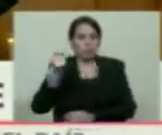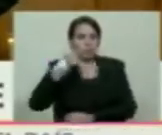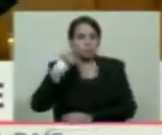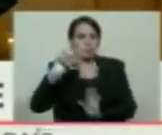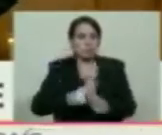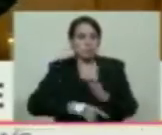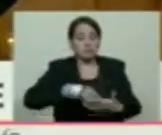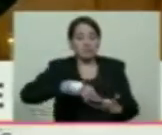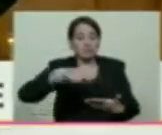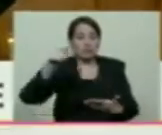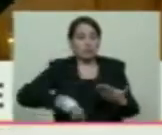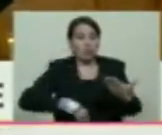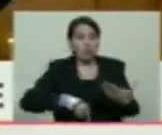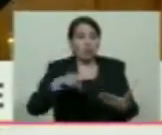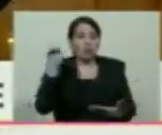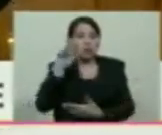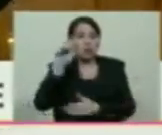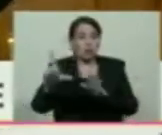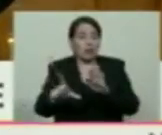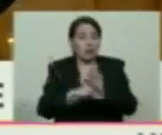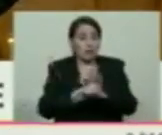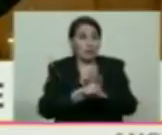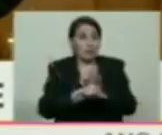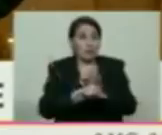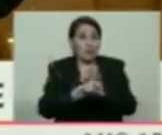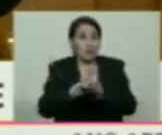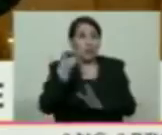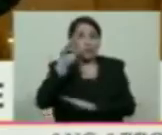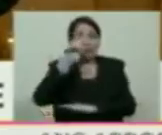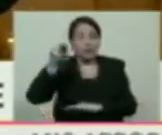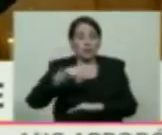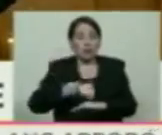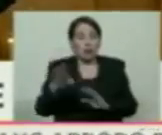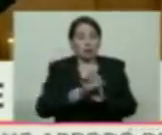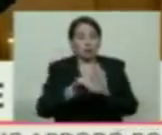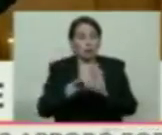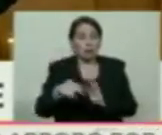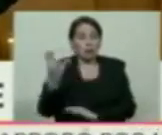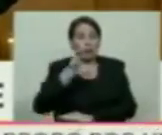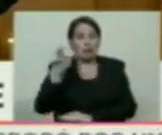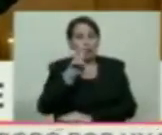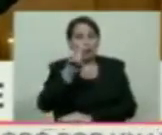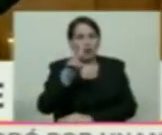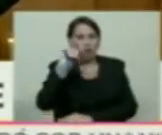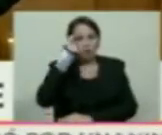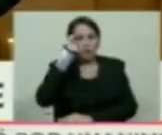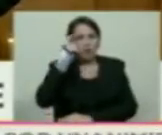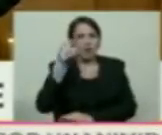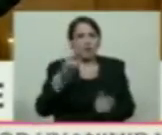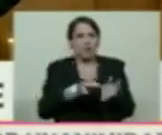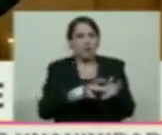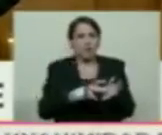hemiciclo protocolar del Palacio Federal Legislativo, sede de la Asamblea Nacional Constituyente en Caracas, a los 2 días de abril